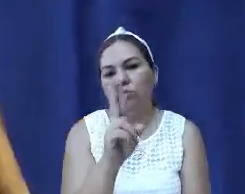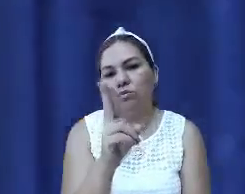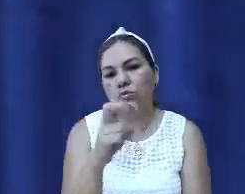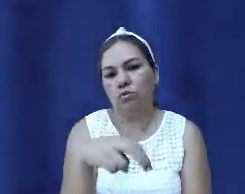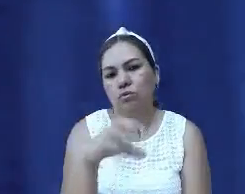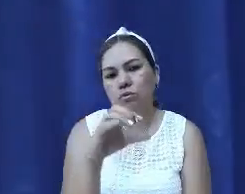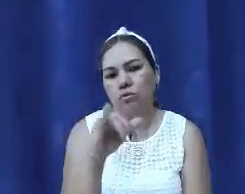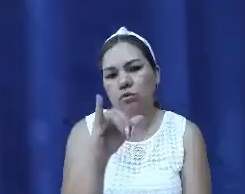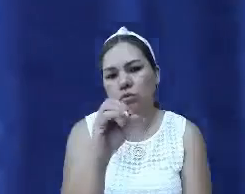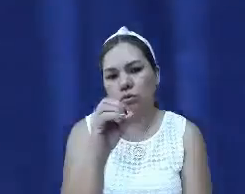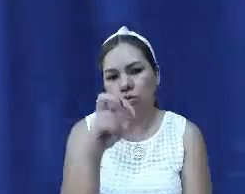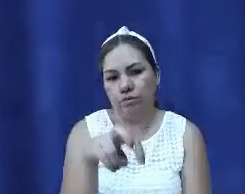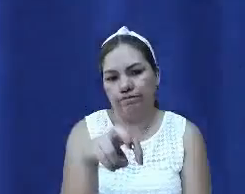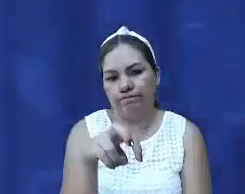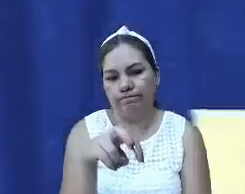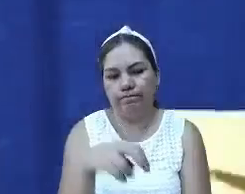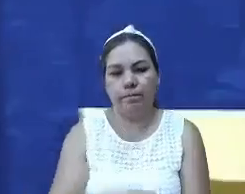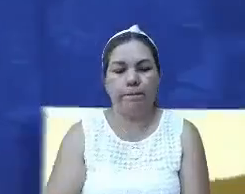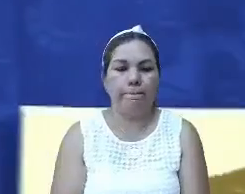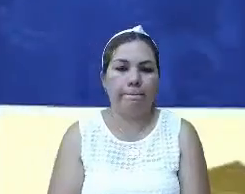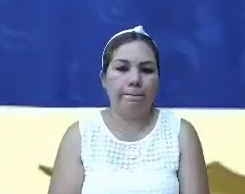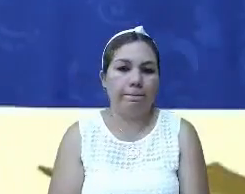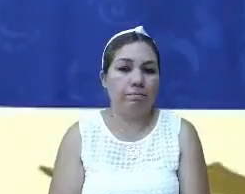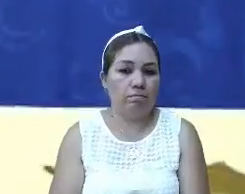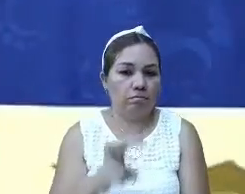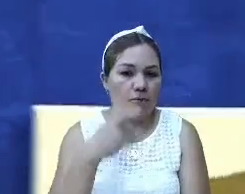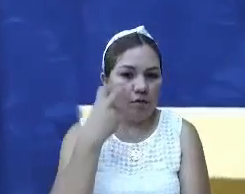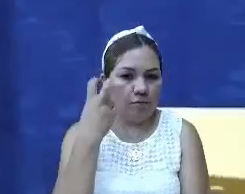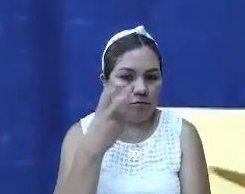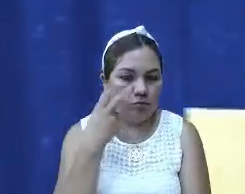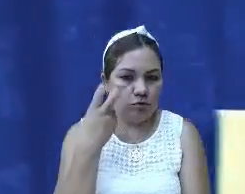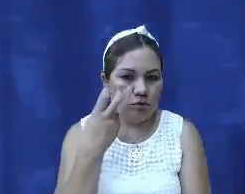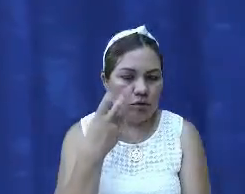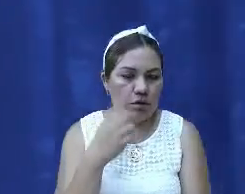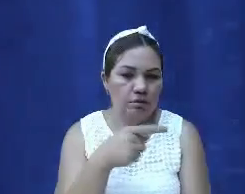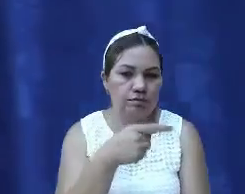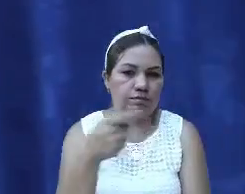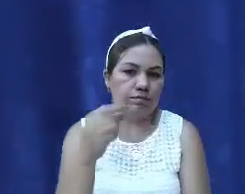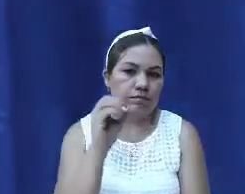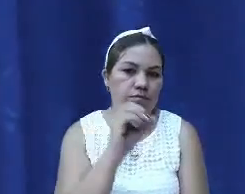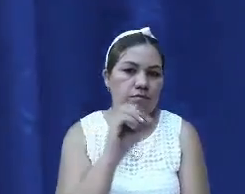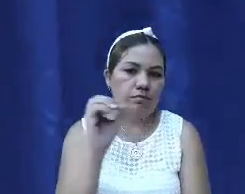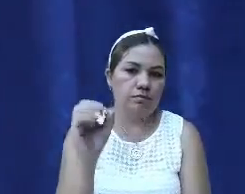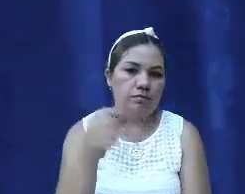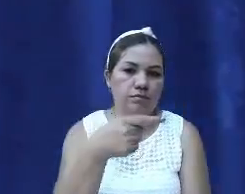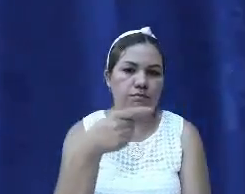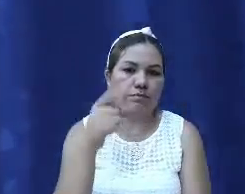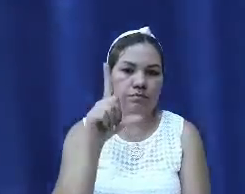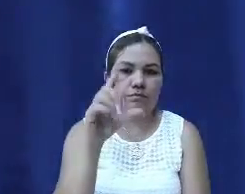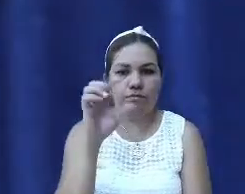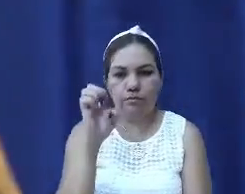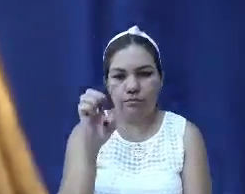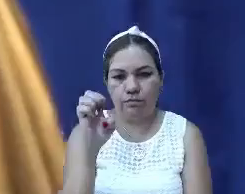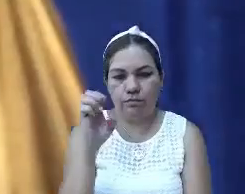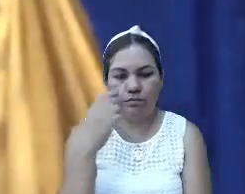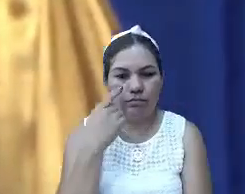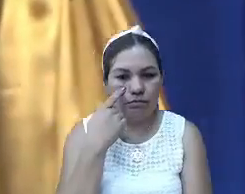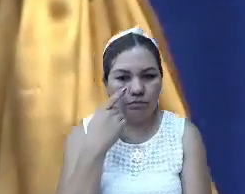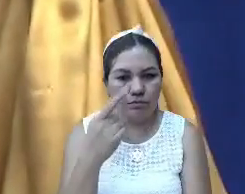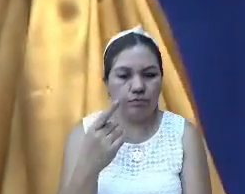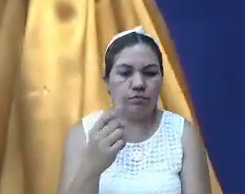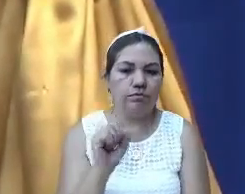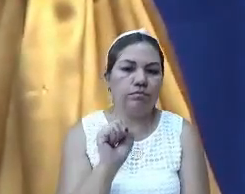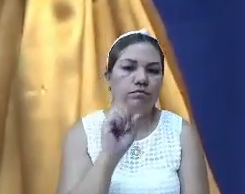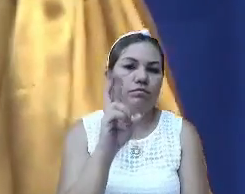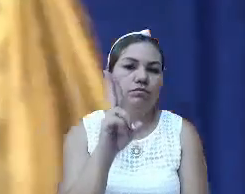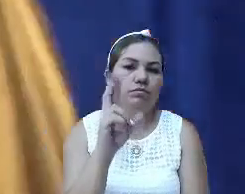Son sustancias viscosas. Usted va, busca ahí en Google Images y cosas así. Usted va a ver una